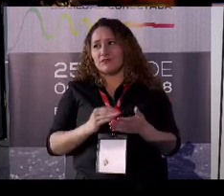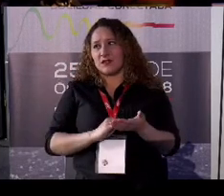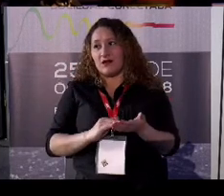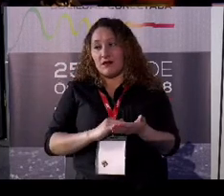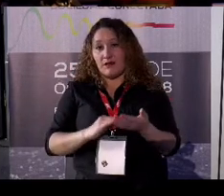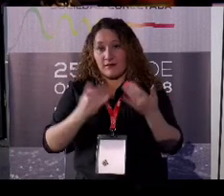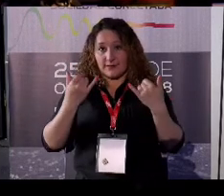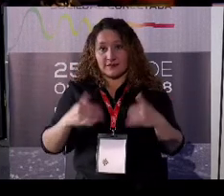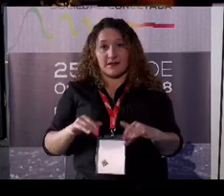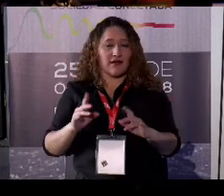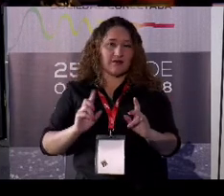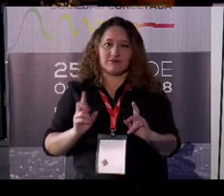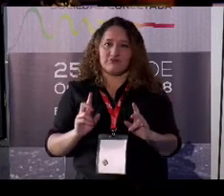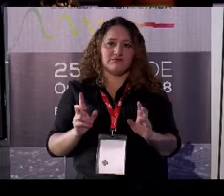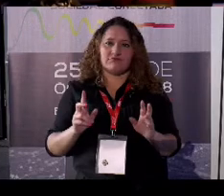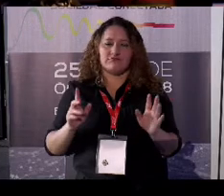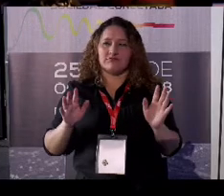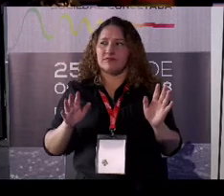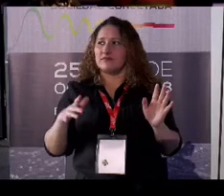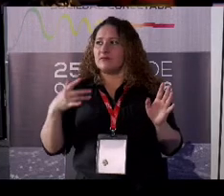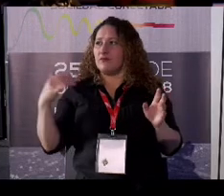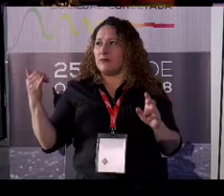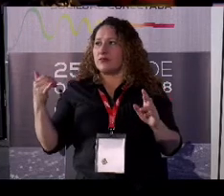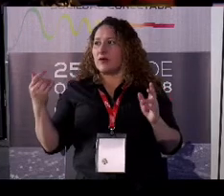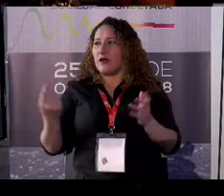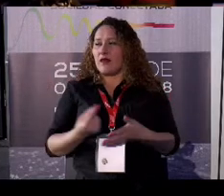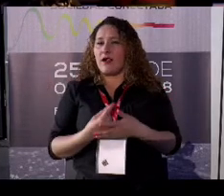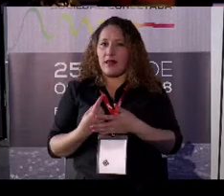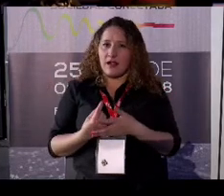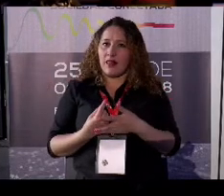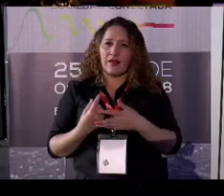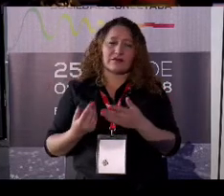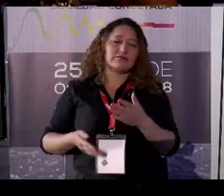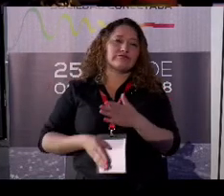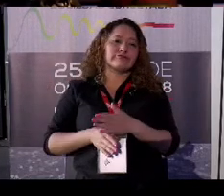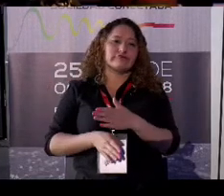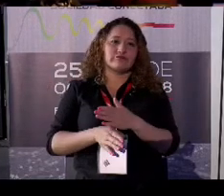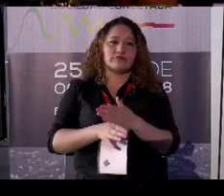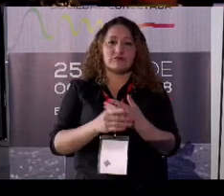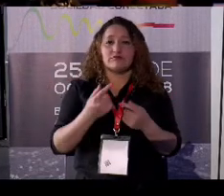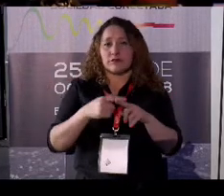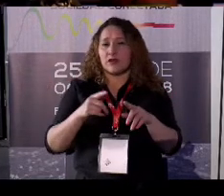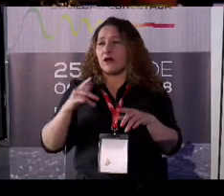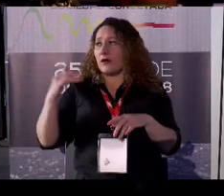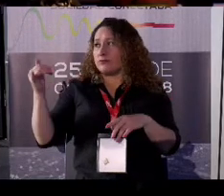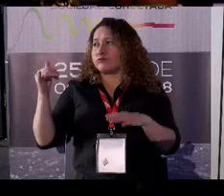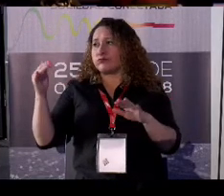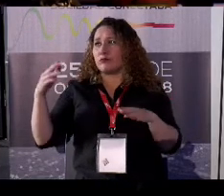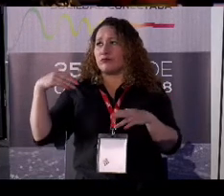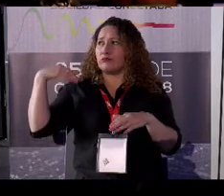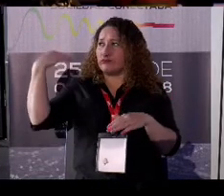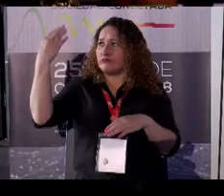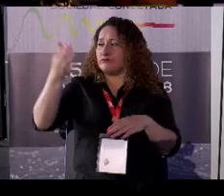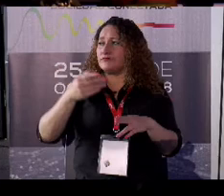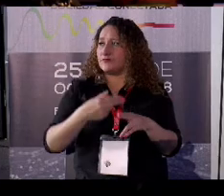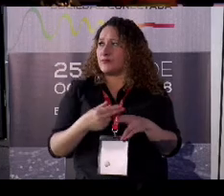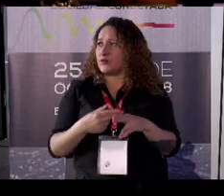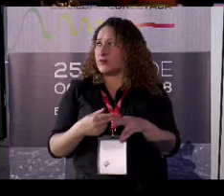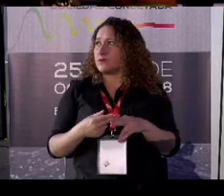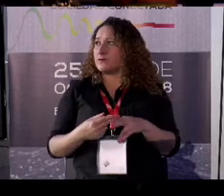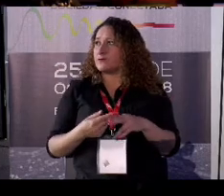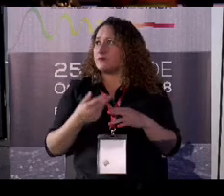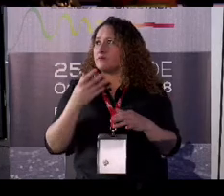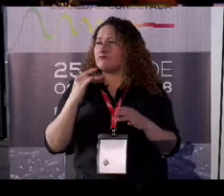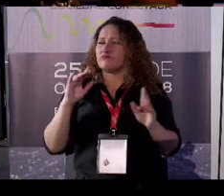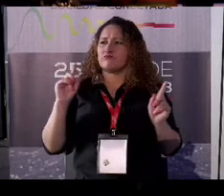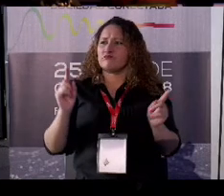resuelto, el tema está en la mesa y las negociaciones continúan, pero esto es lo que va a pasar pronto allá. Y vamos